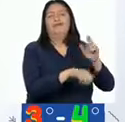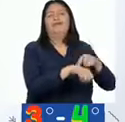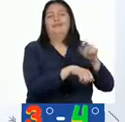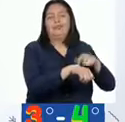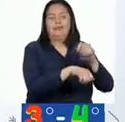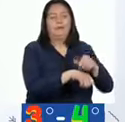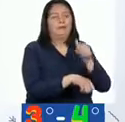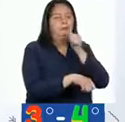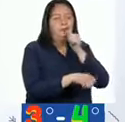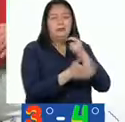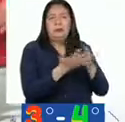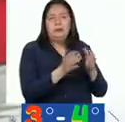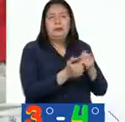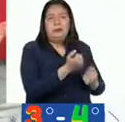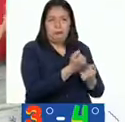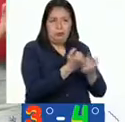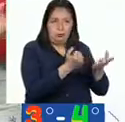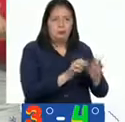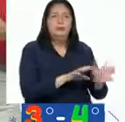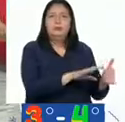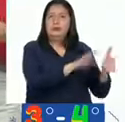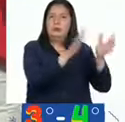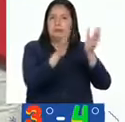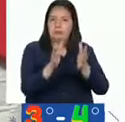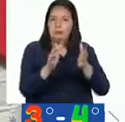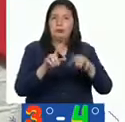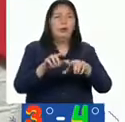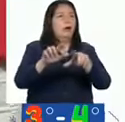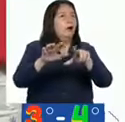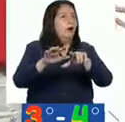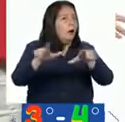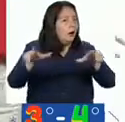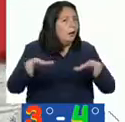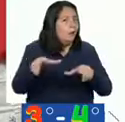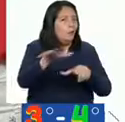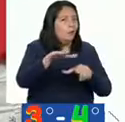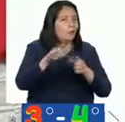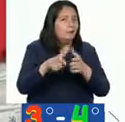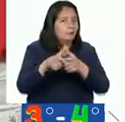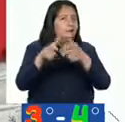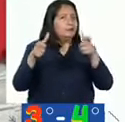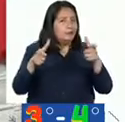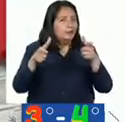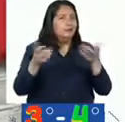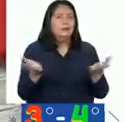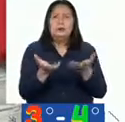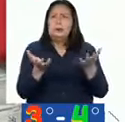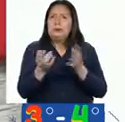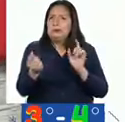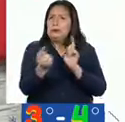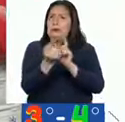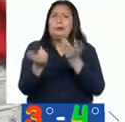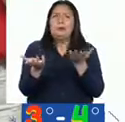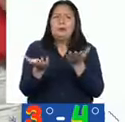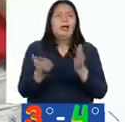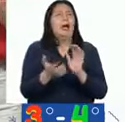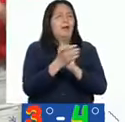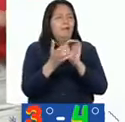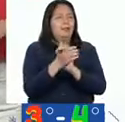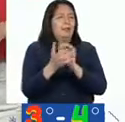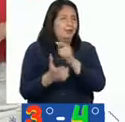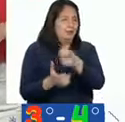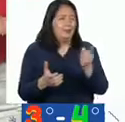momentos íntimos y de apoyo. Luego, Pablo entró a una esfera un poco más amplia, donde se encontraban sus amigos